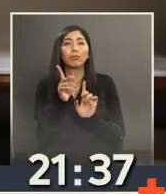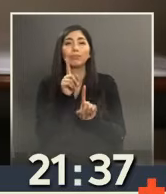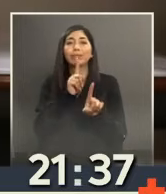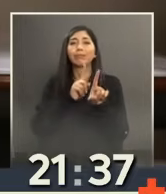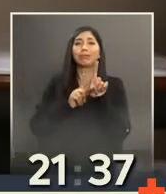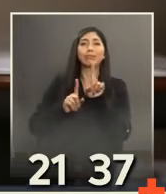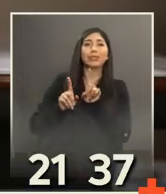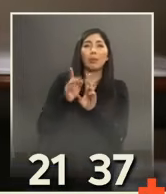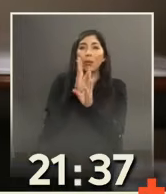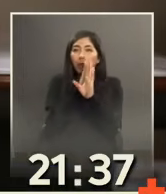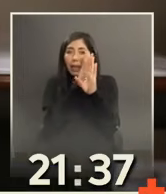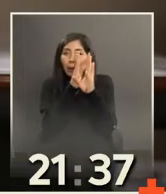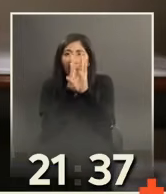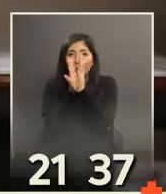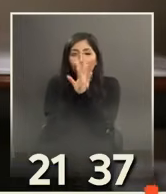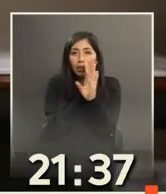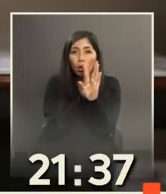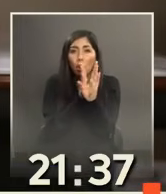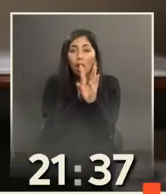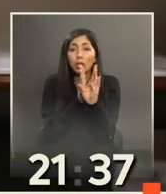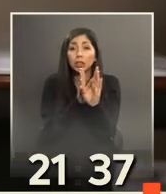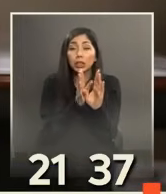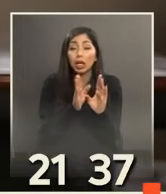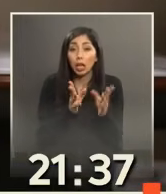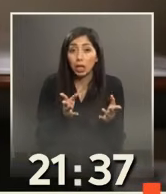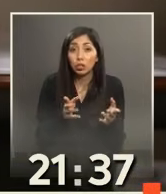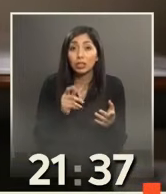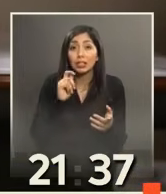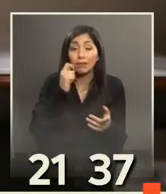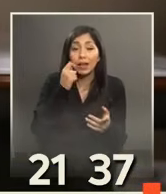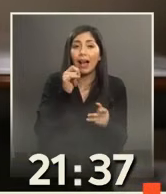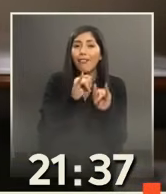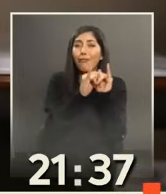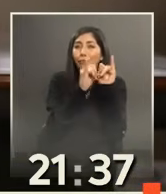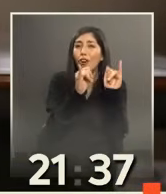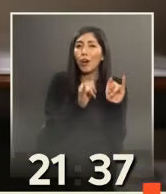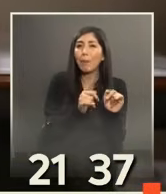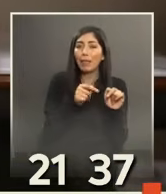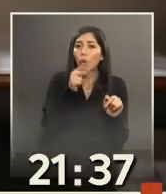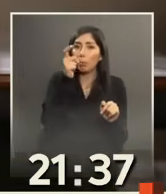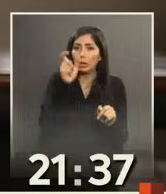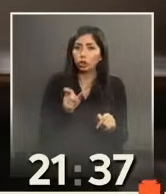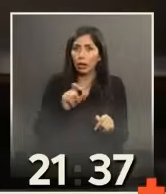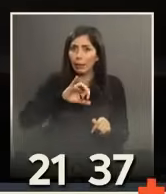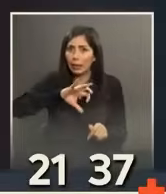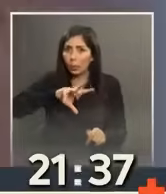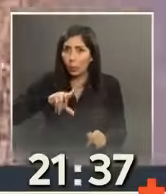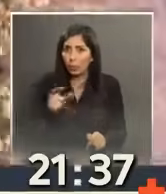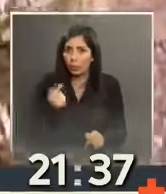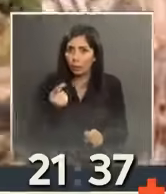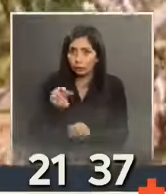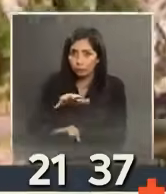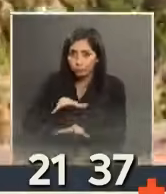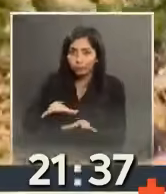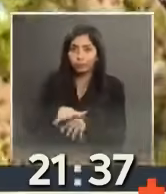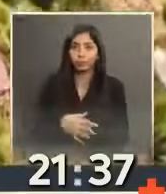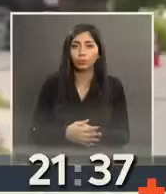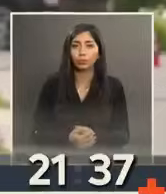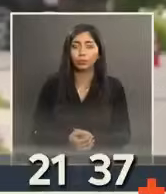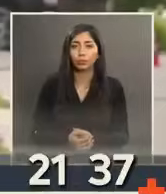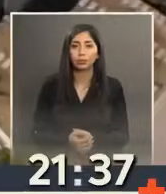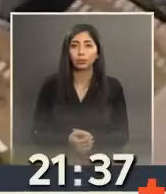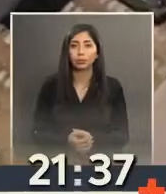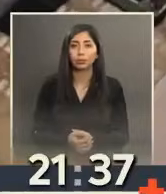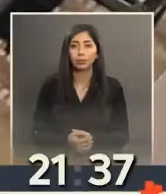una expertise de un contador, es más bien un modus operandi propio de un delincuente de lavado de dinero.